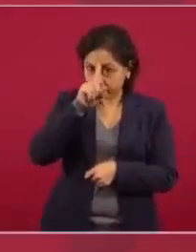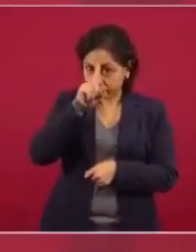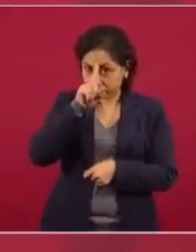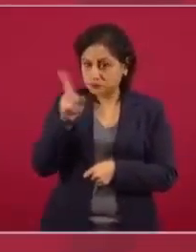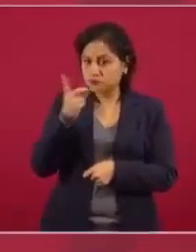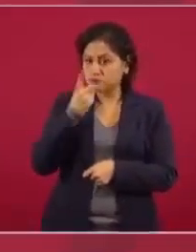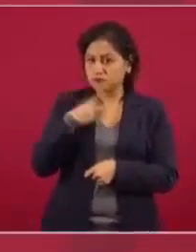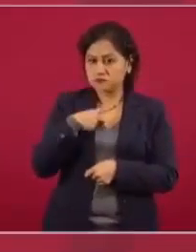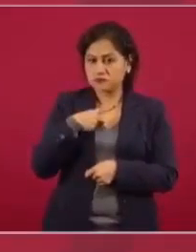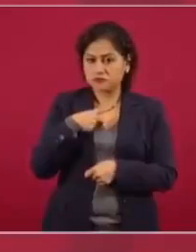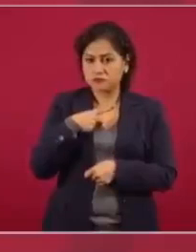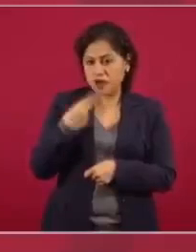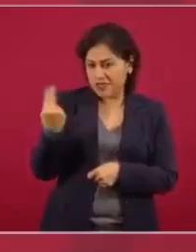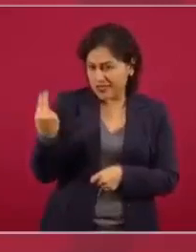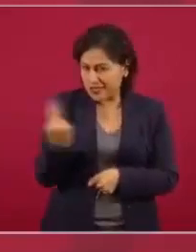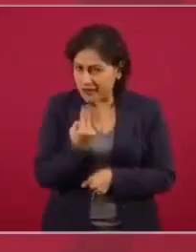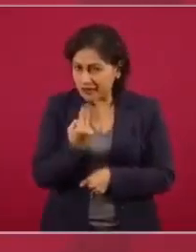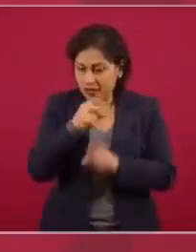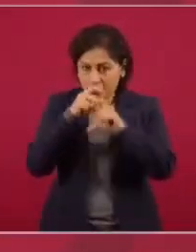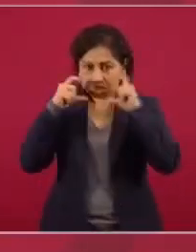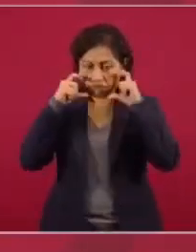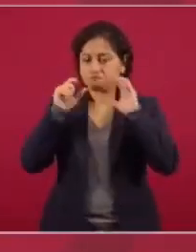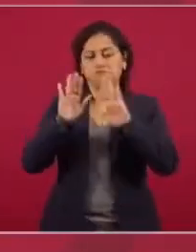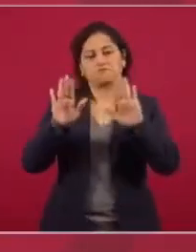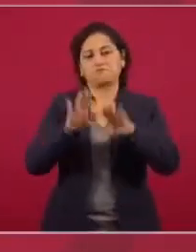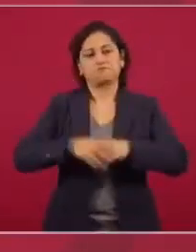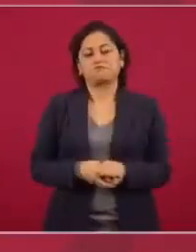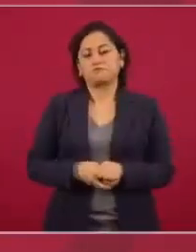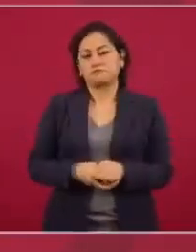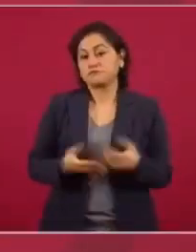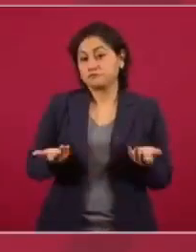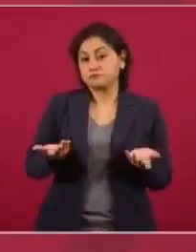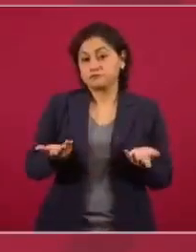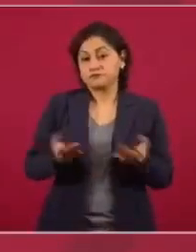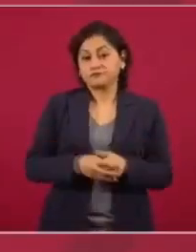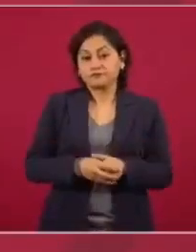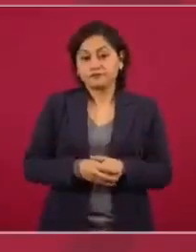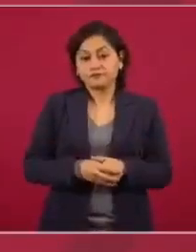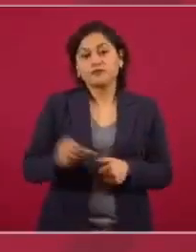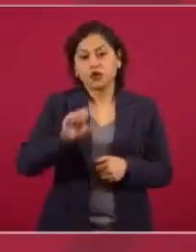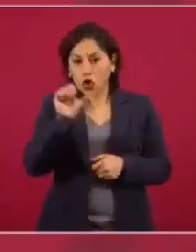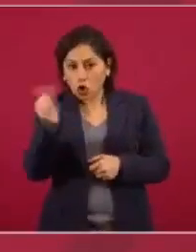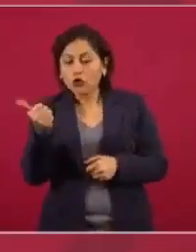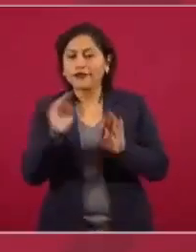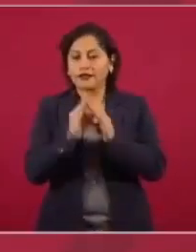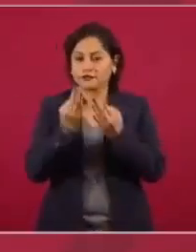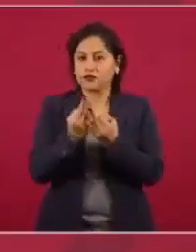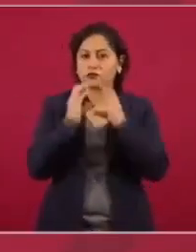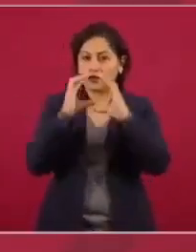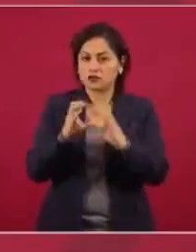no es indispensable, que hay otras medidas.